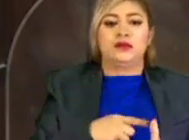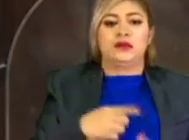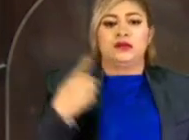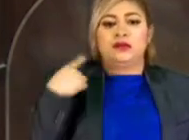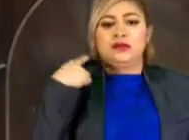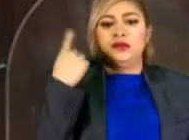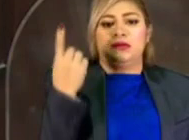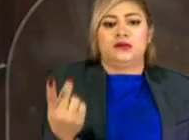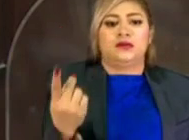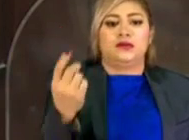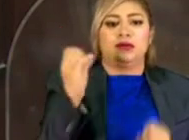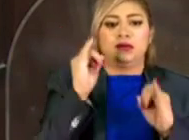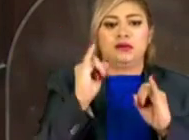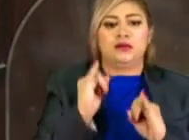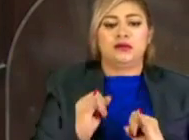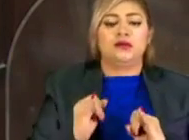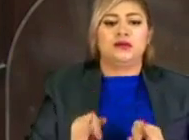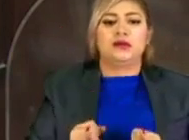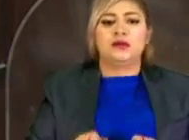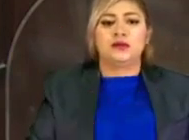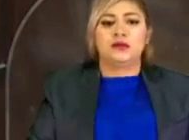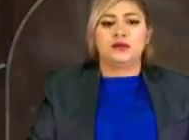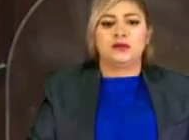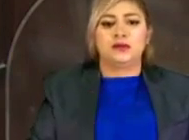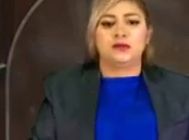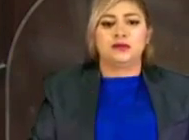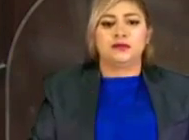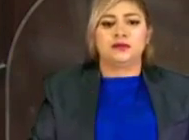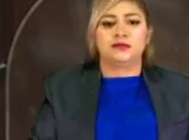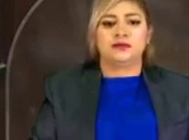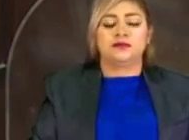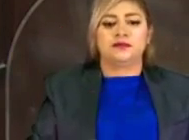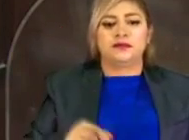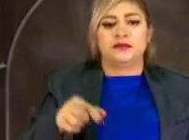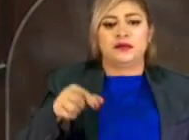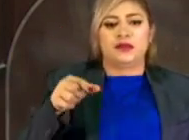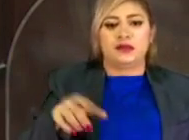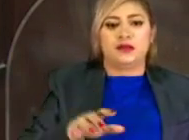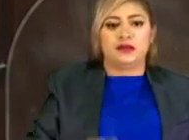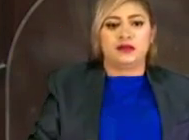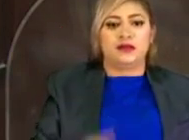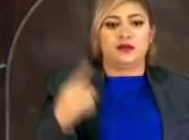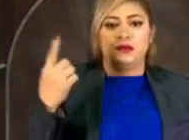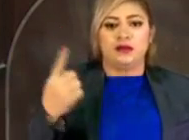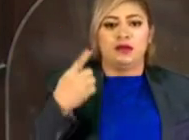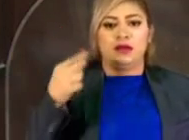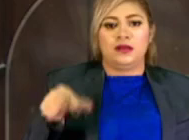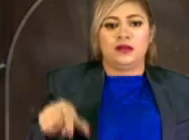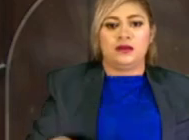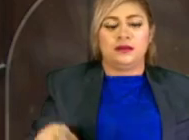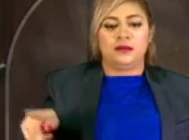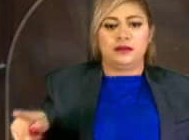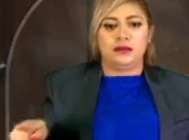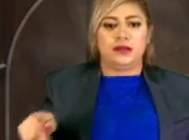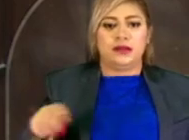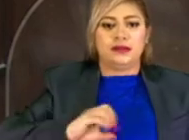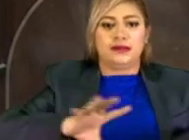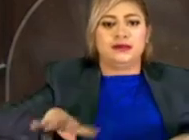directores de instituciones del Estado, Kivian Panay, secretario general de la Asamblea